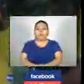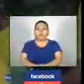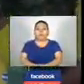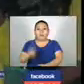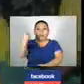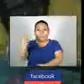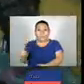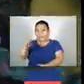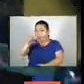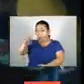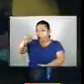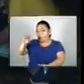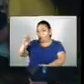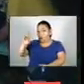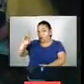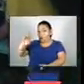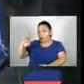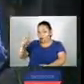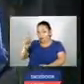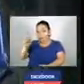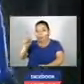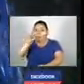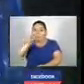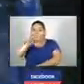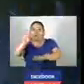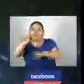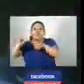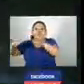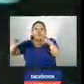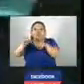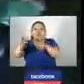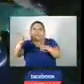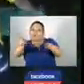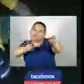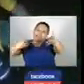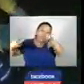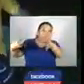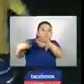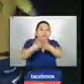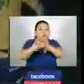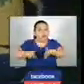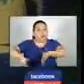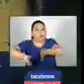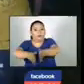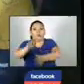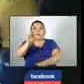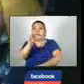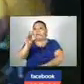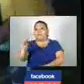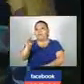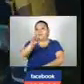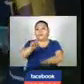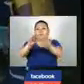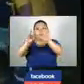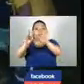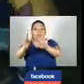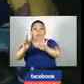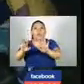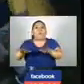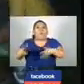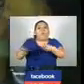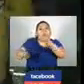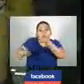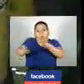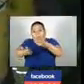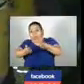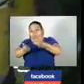Jorge David Salazar, de 24 años, se accidentó en el kilómetro 17 de la carretera de Oro tras perder el